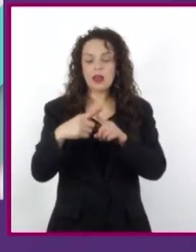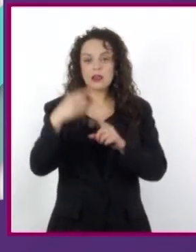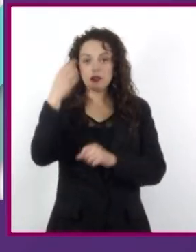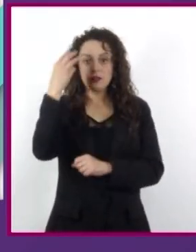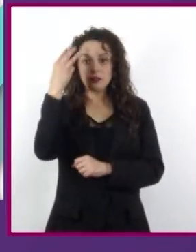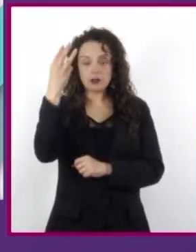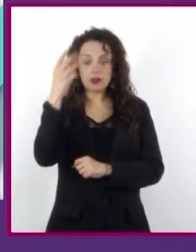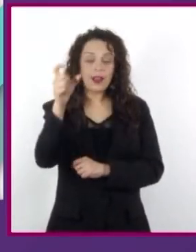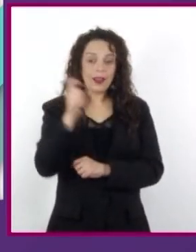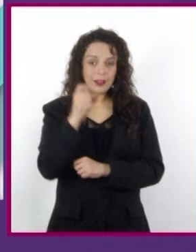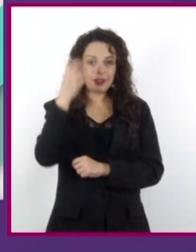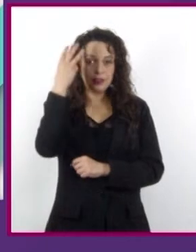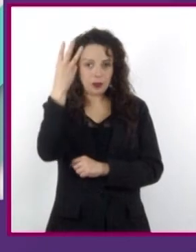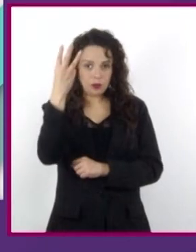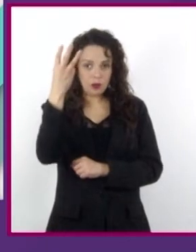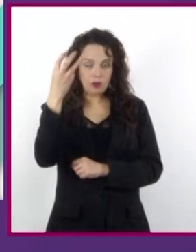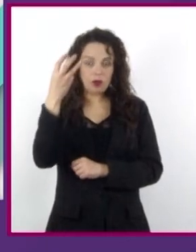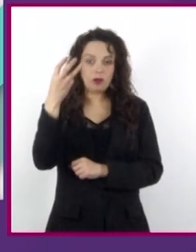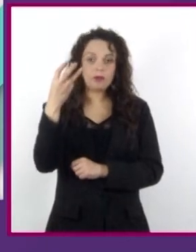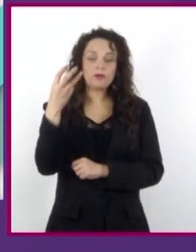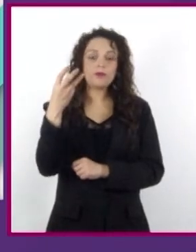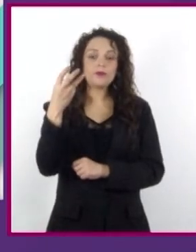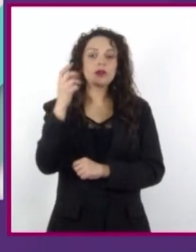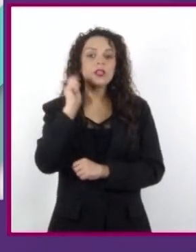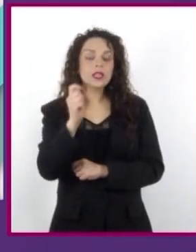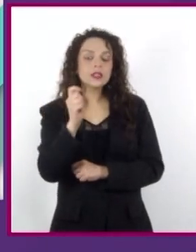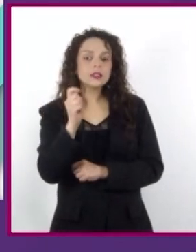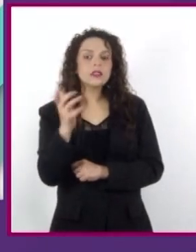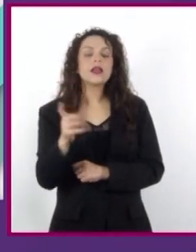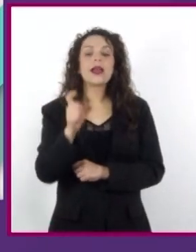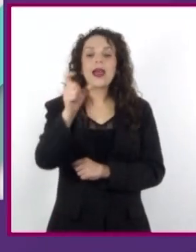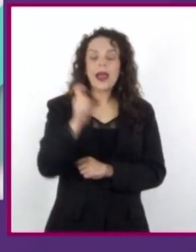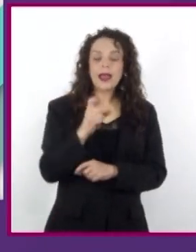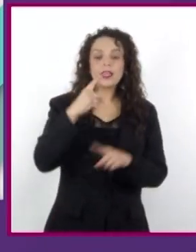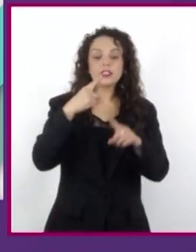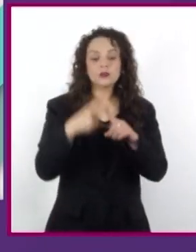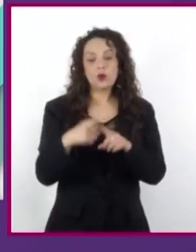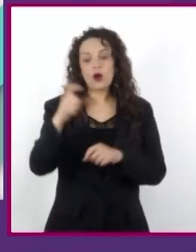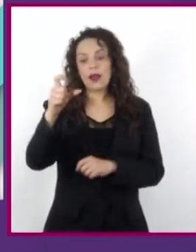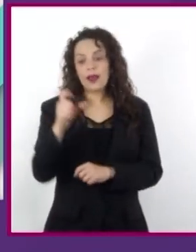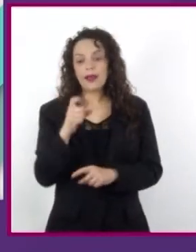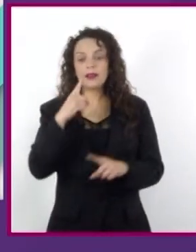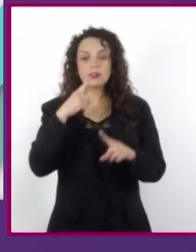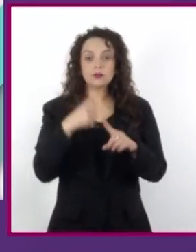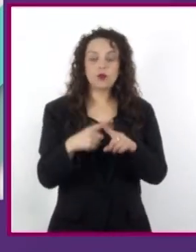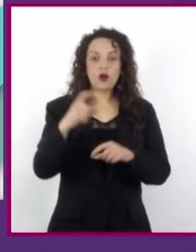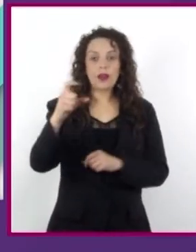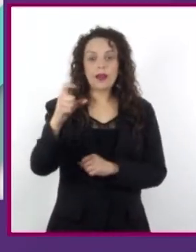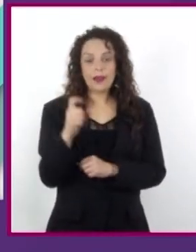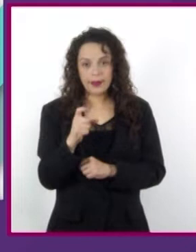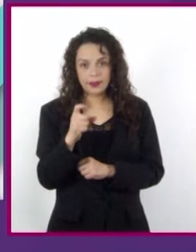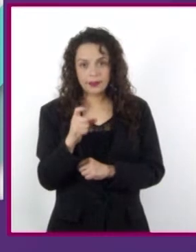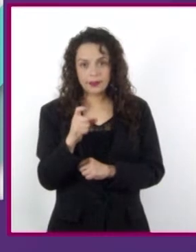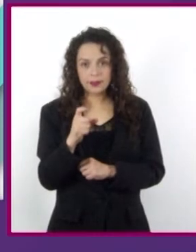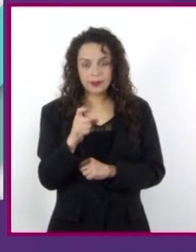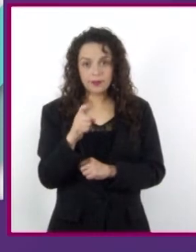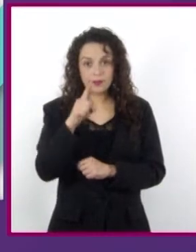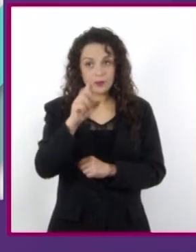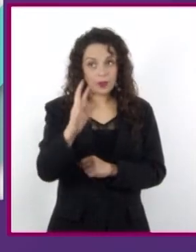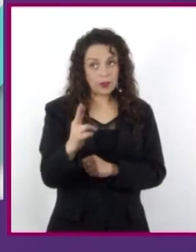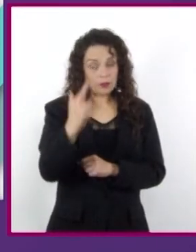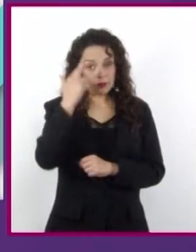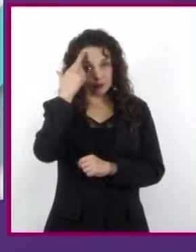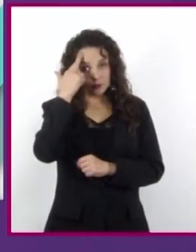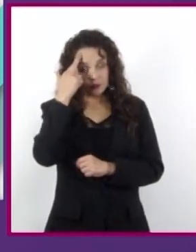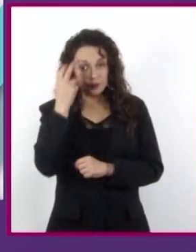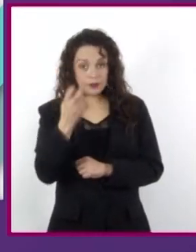Entonces, x al cubo es x por x por x. Recordemos que el